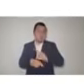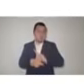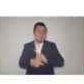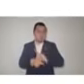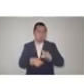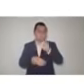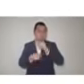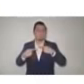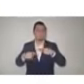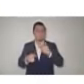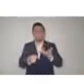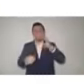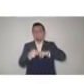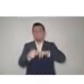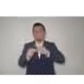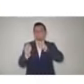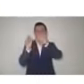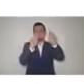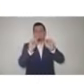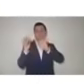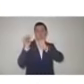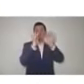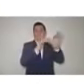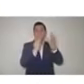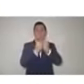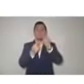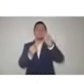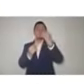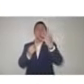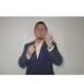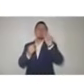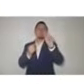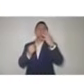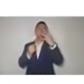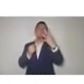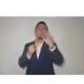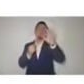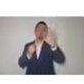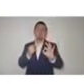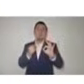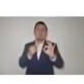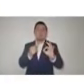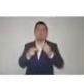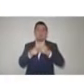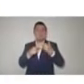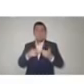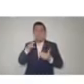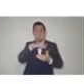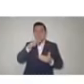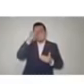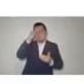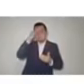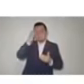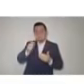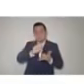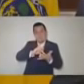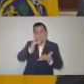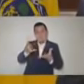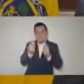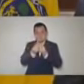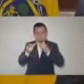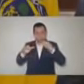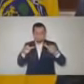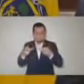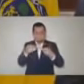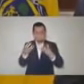indicador es el del nivel de hospitalización que esta semana llegó a 24.4 por ciento y aunque aún tenemos margen de maniobra gracias a lo bien que